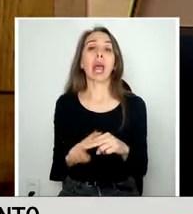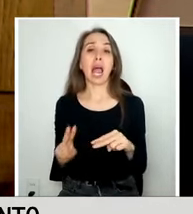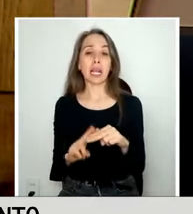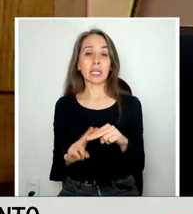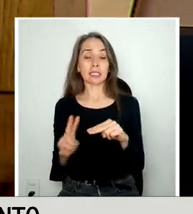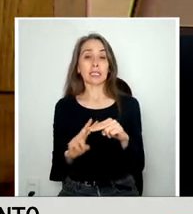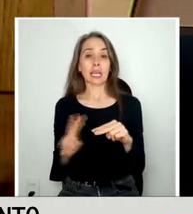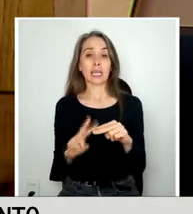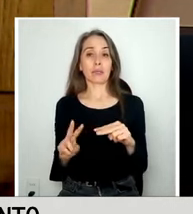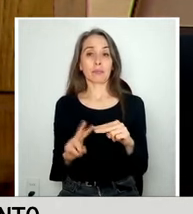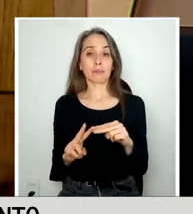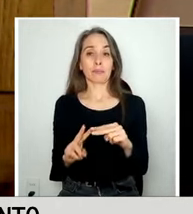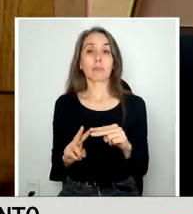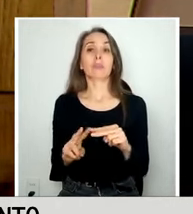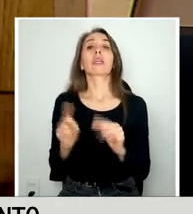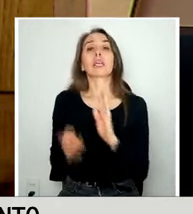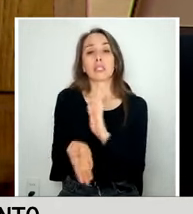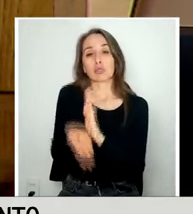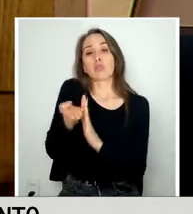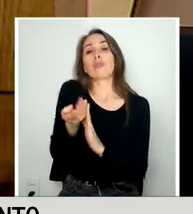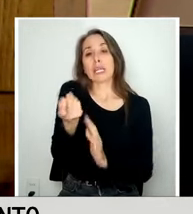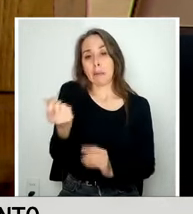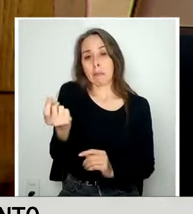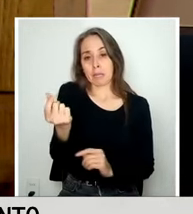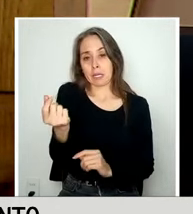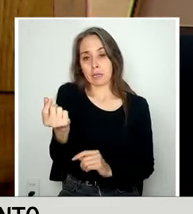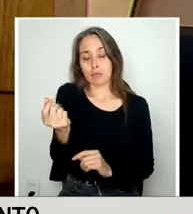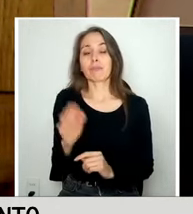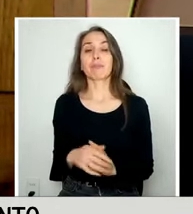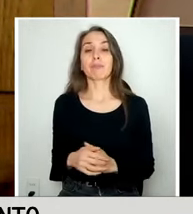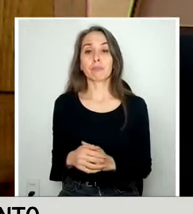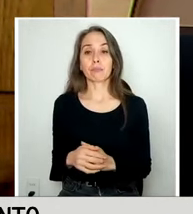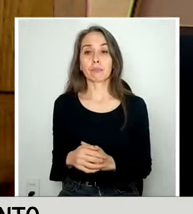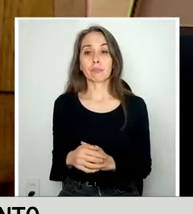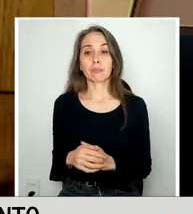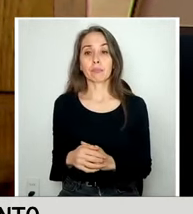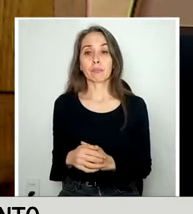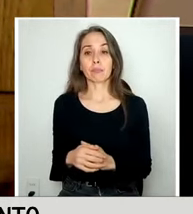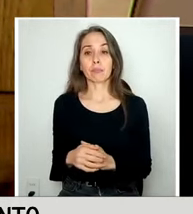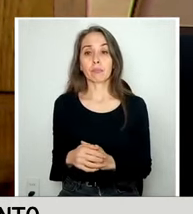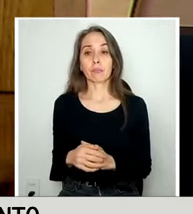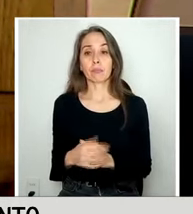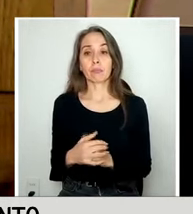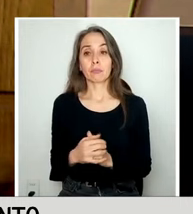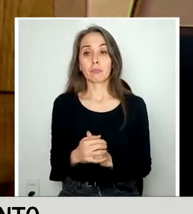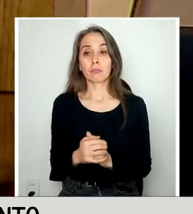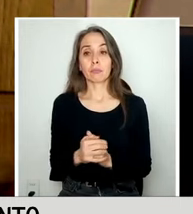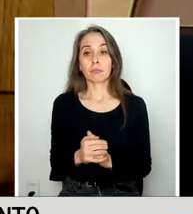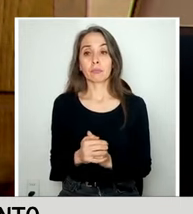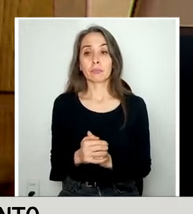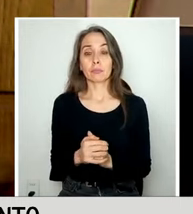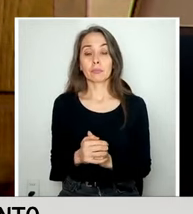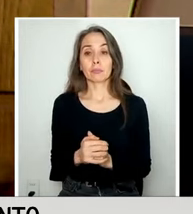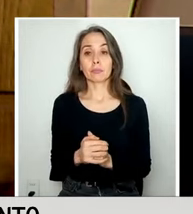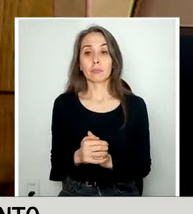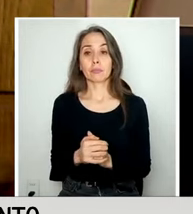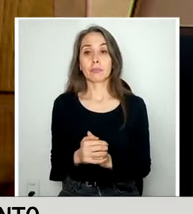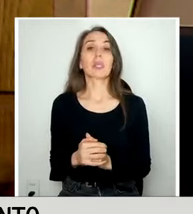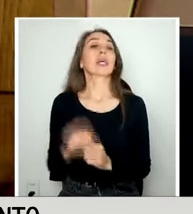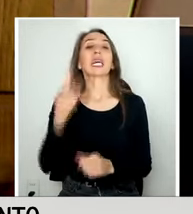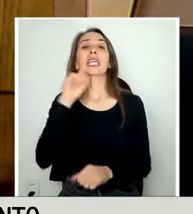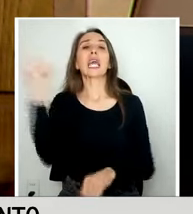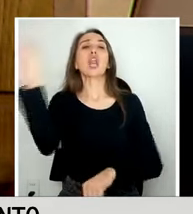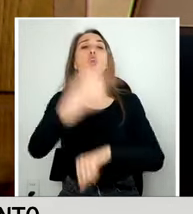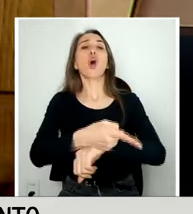ese ajuste efectivamente esto que fue ordenado por la Corte